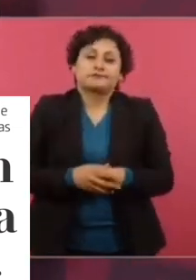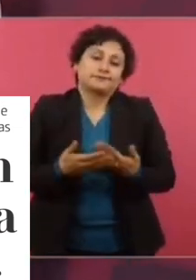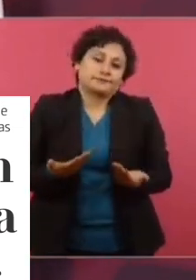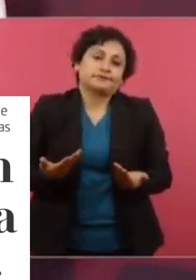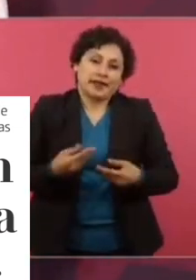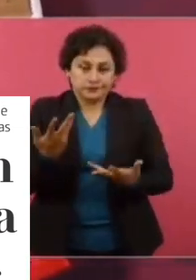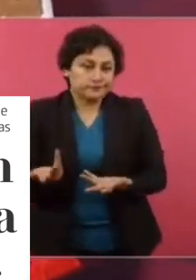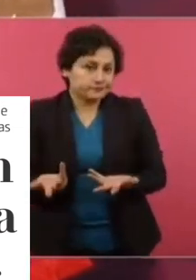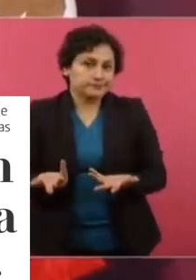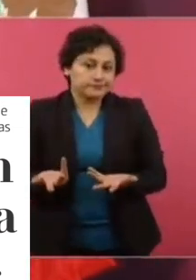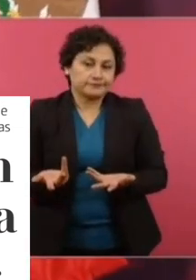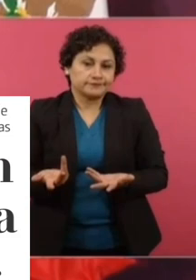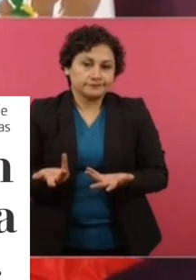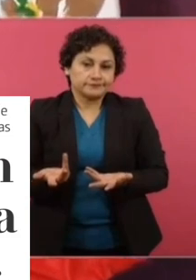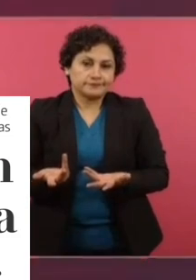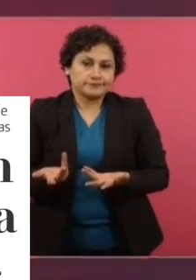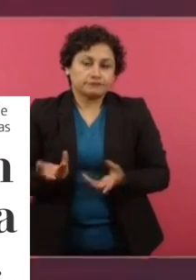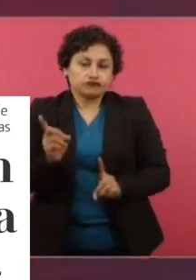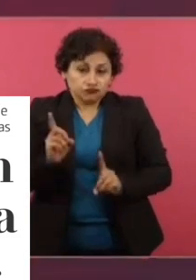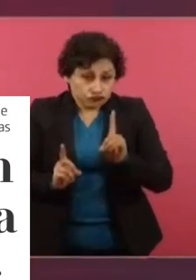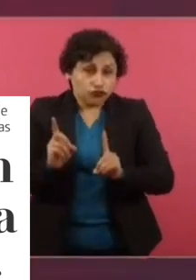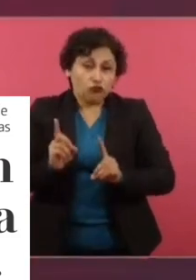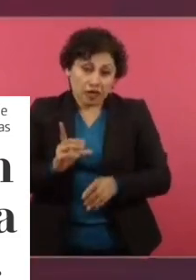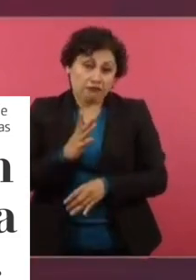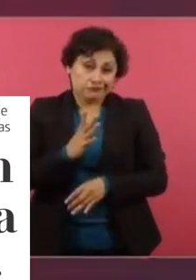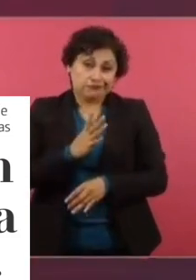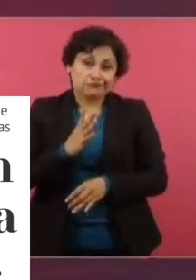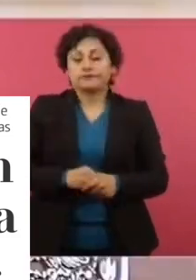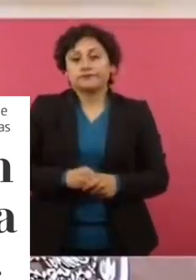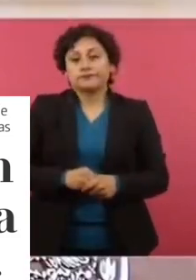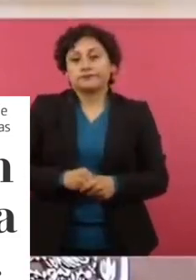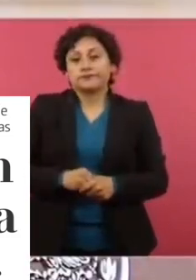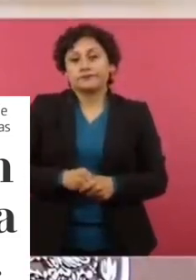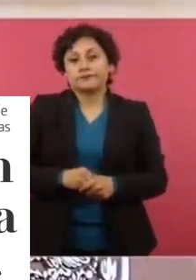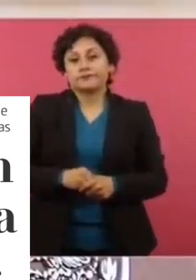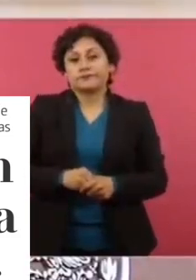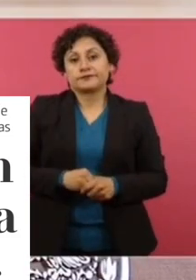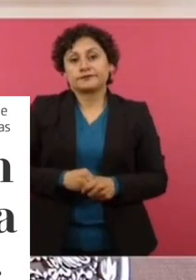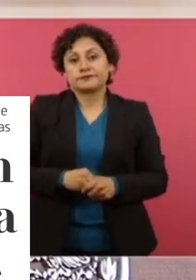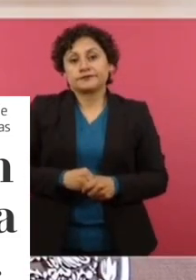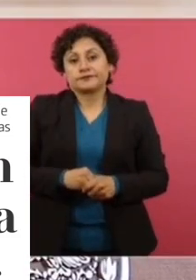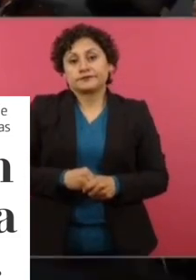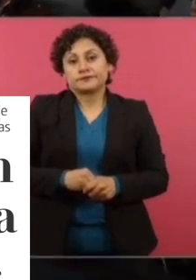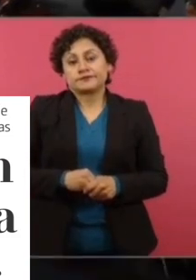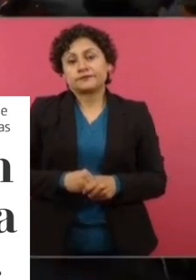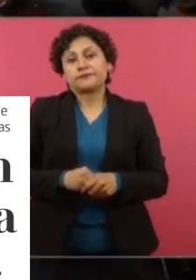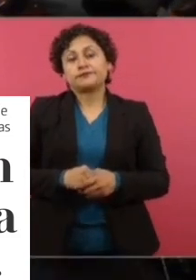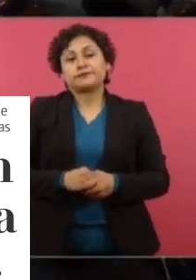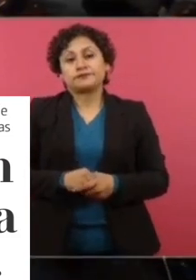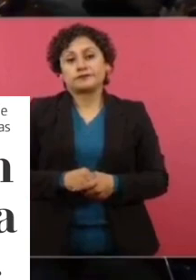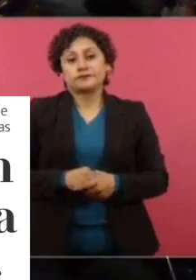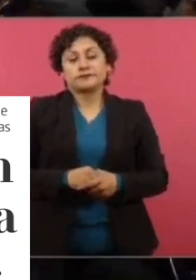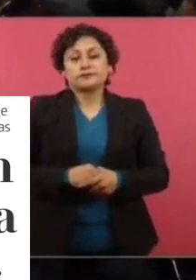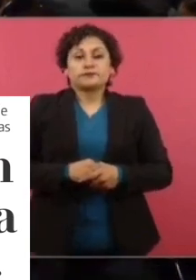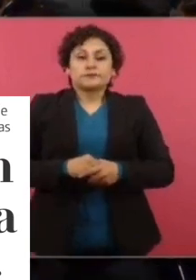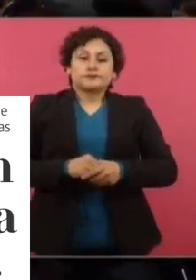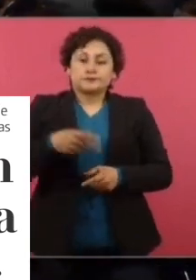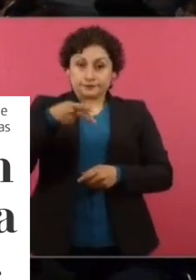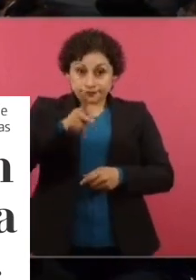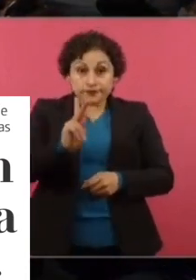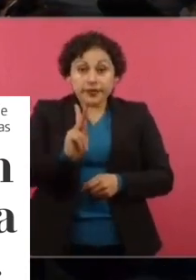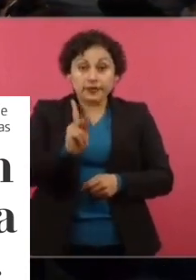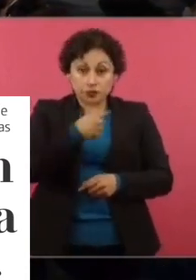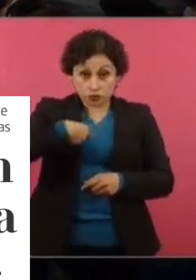Pues hay inquietudes, hay dudas, ¿no? Razonables. Pero, pues, somos